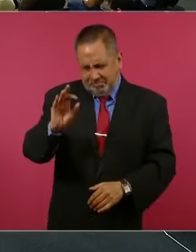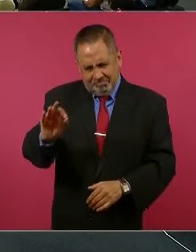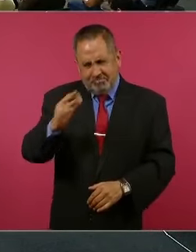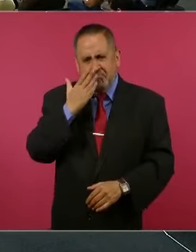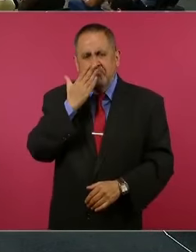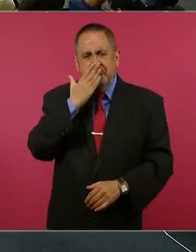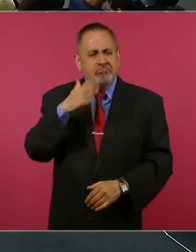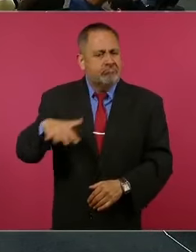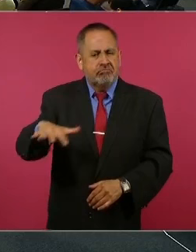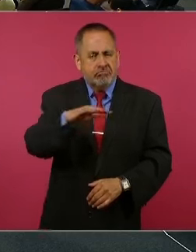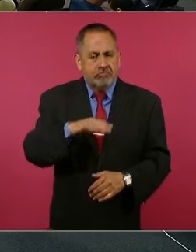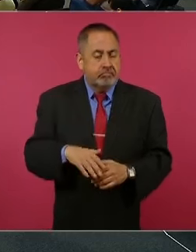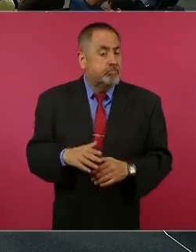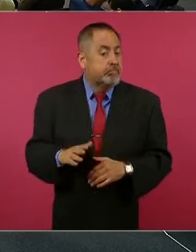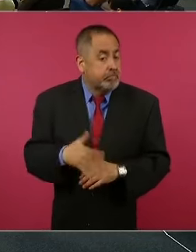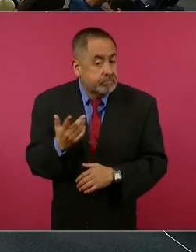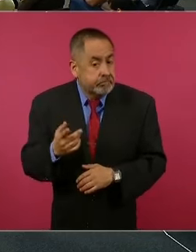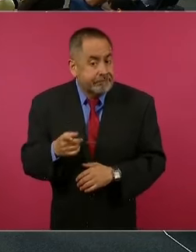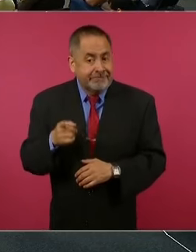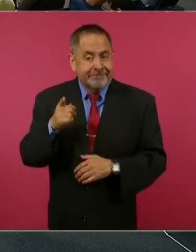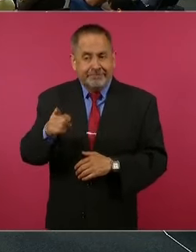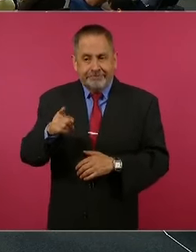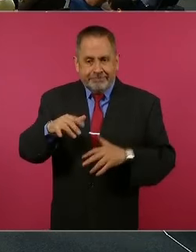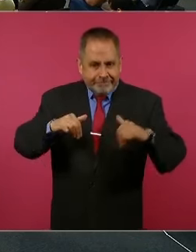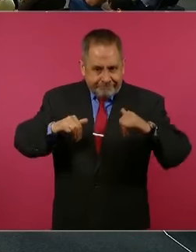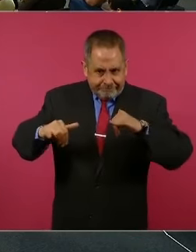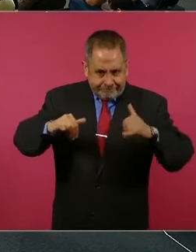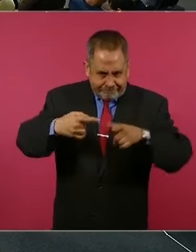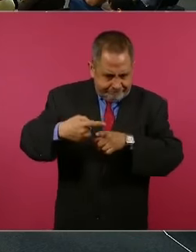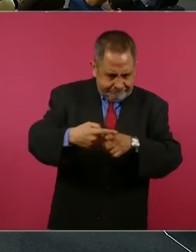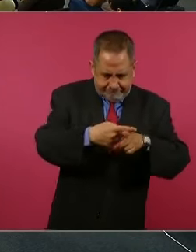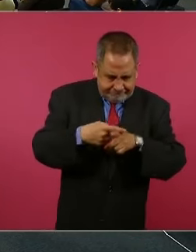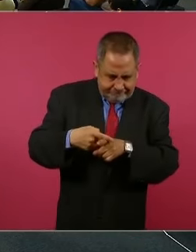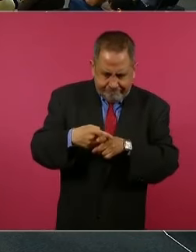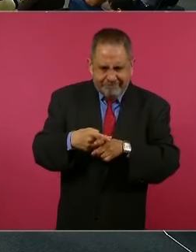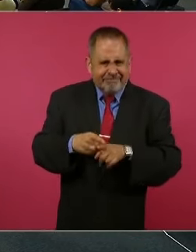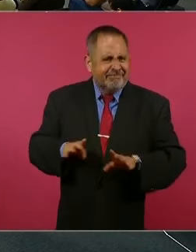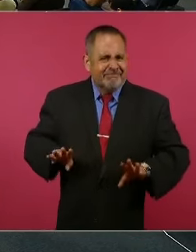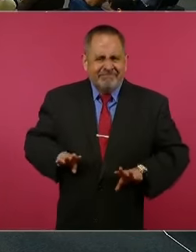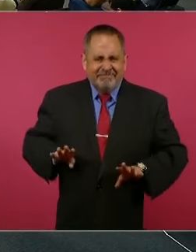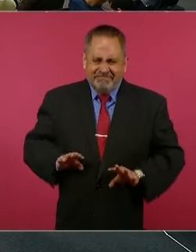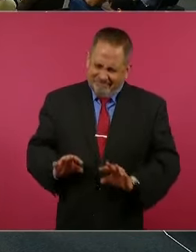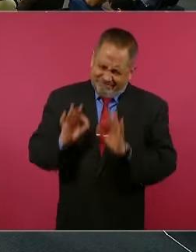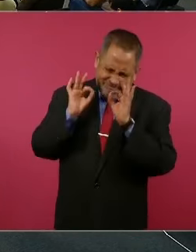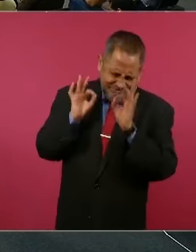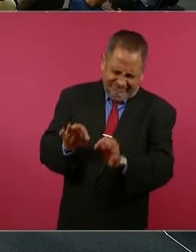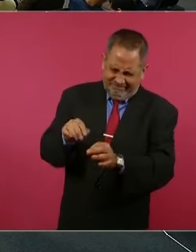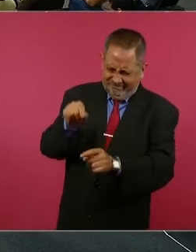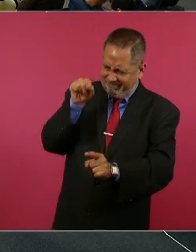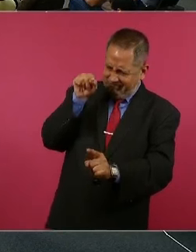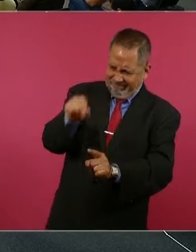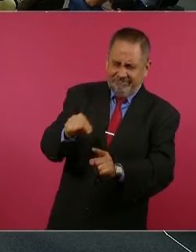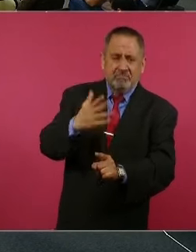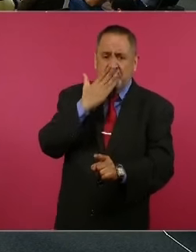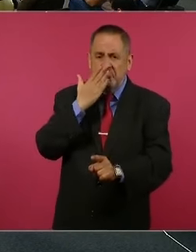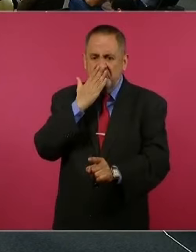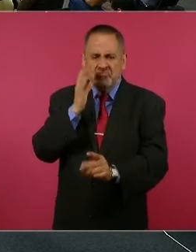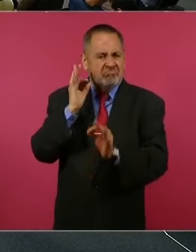porque tiene la ventaja de la geopolítica la vez pasada hablábamos